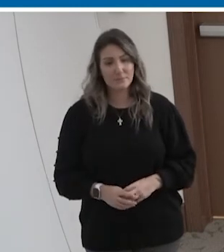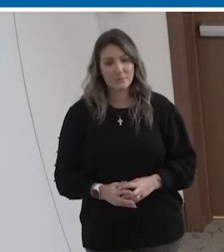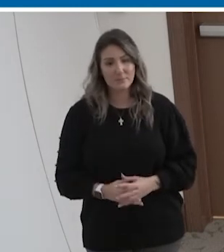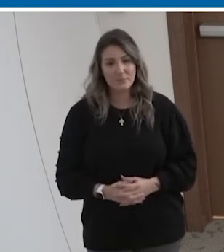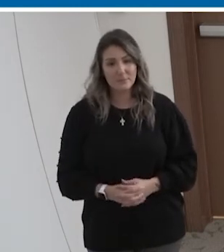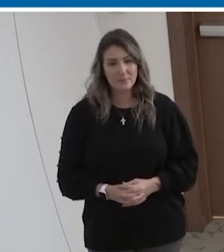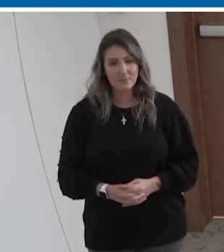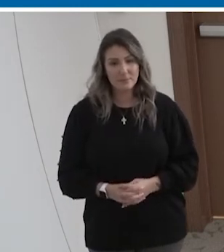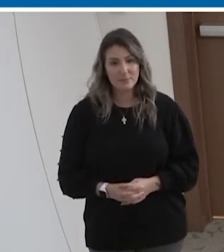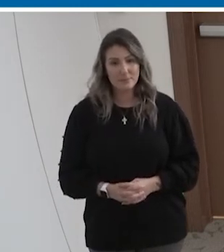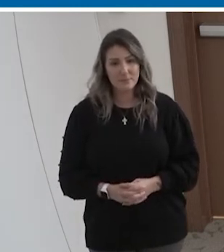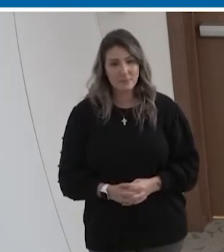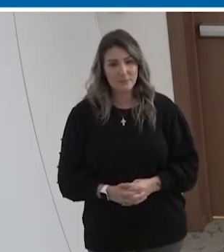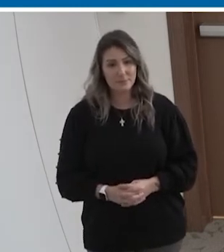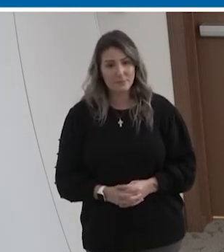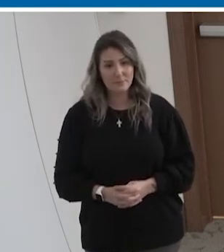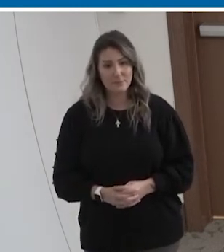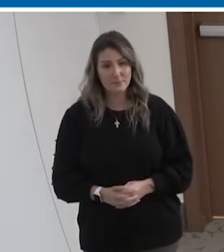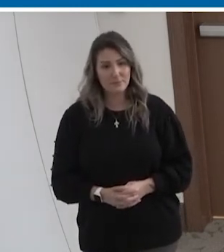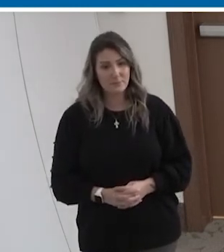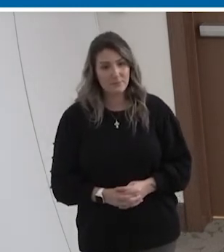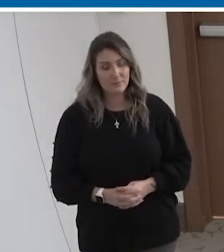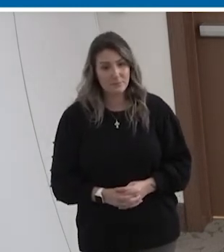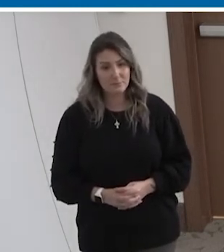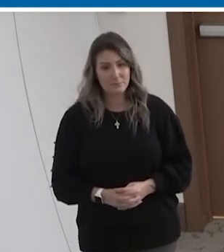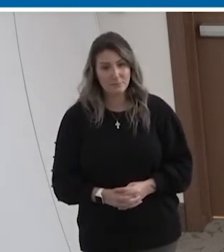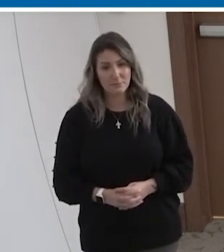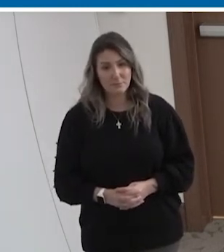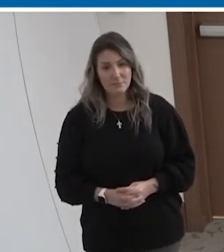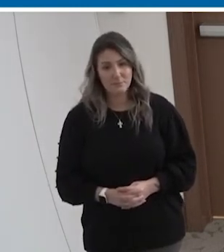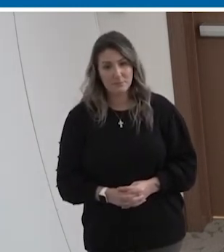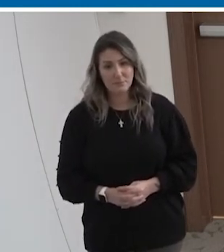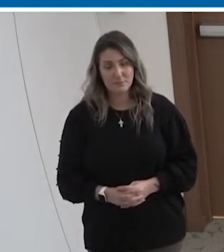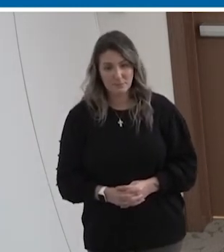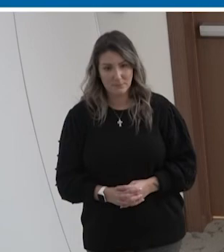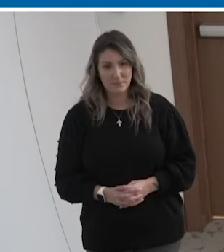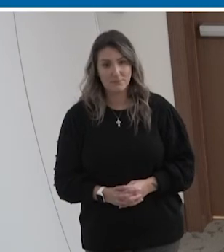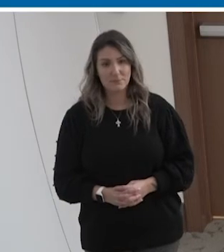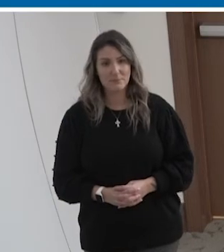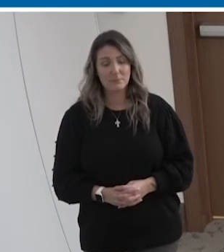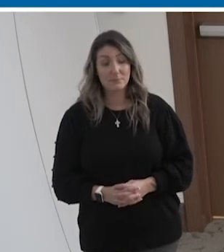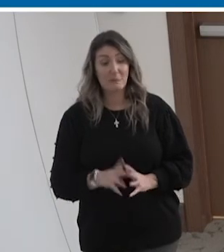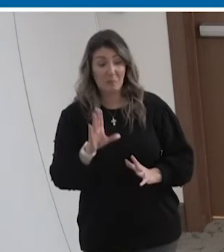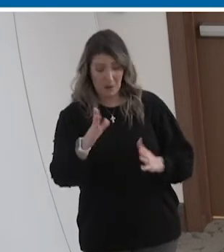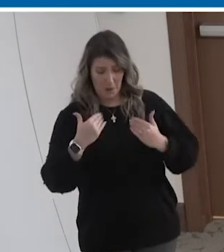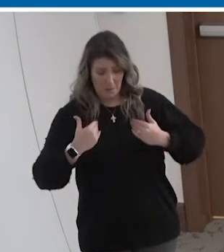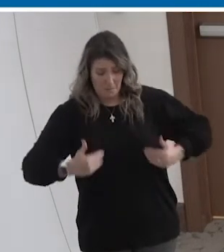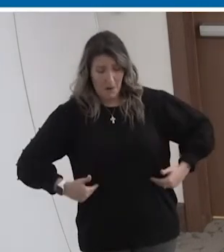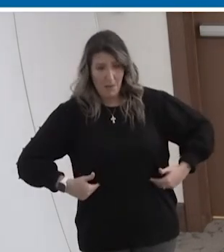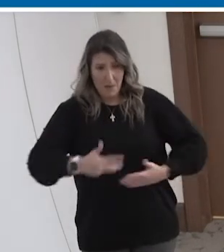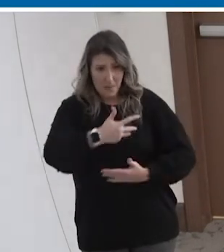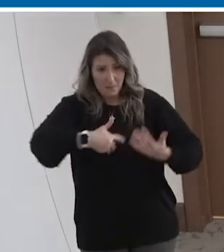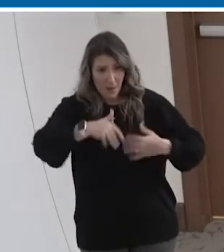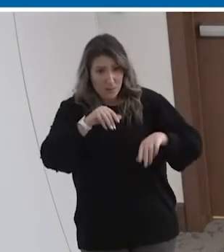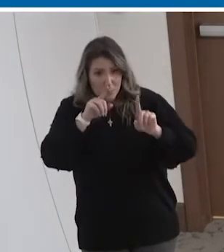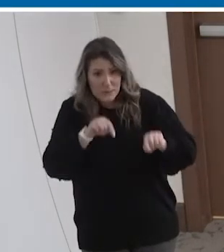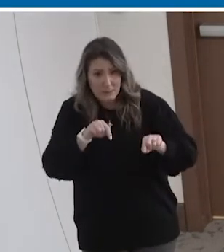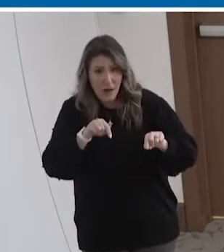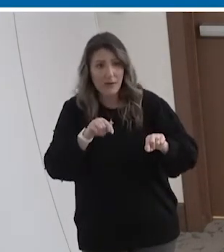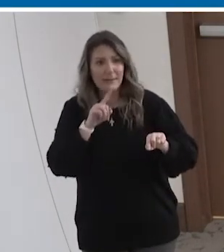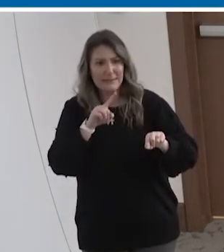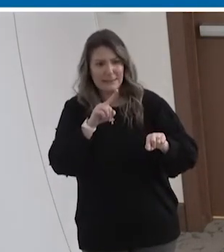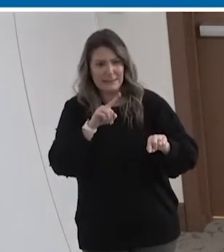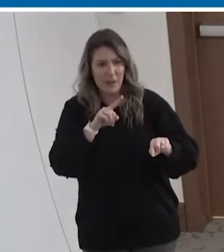estudiamos la respuesta a la vacuna de los niños de 5 a 11 años, their immune response to the lower dose is